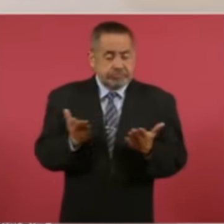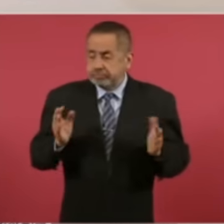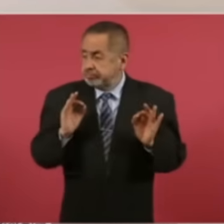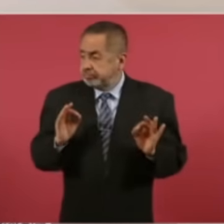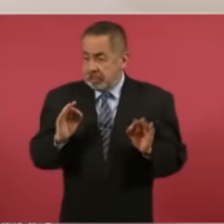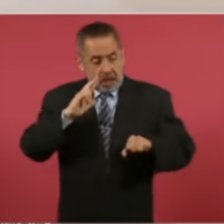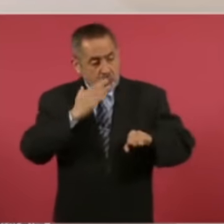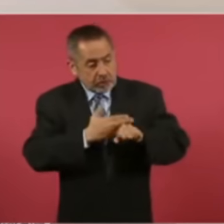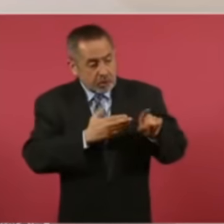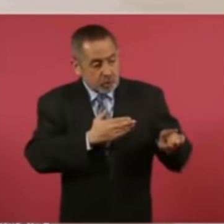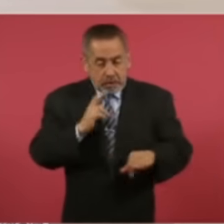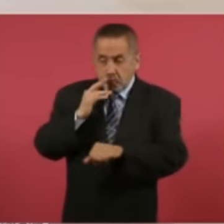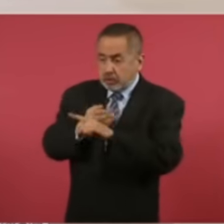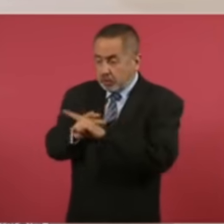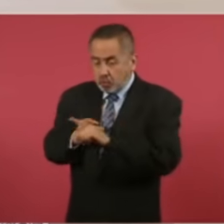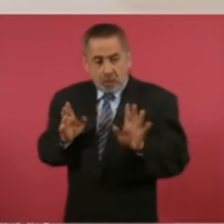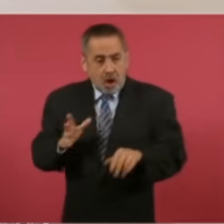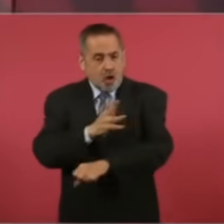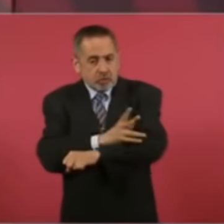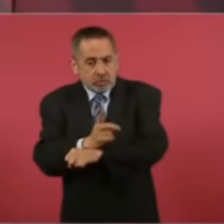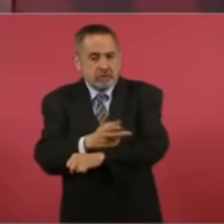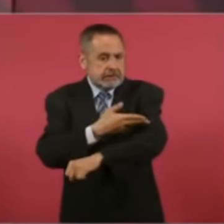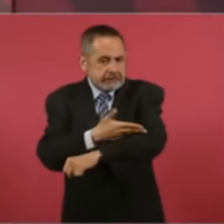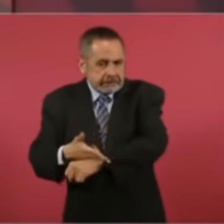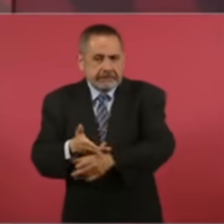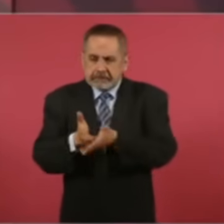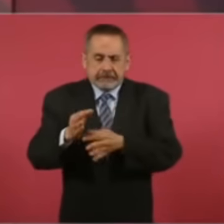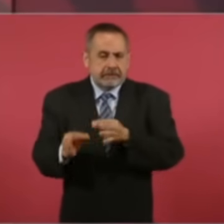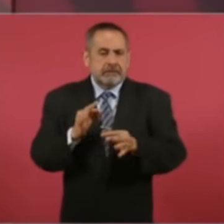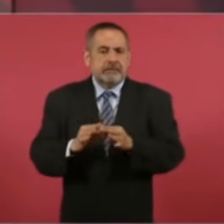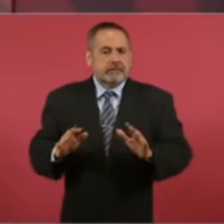de responsabilidad, de integridad, de honestidad.